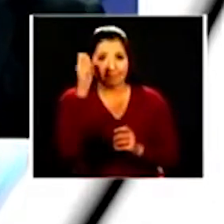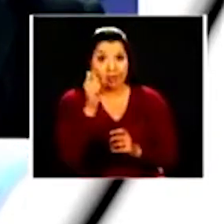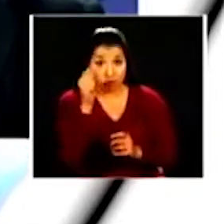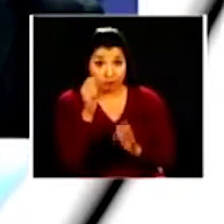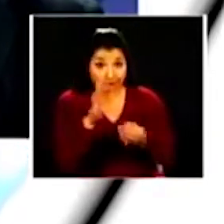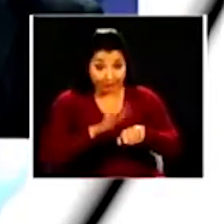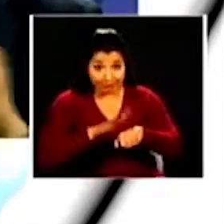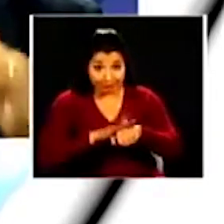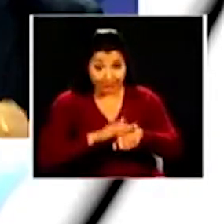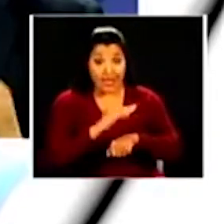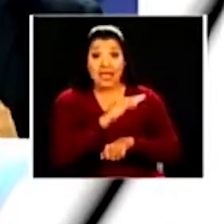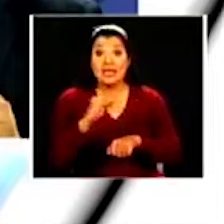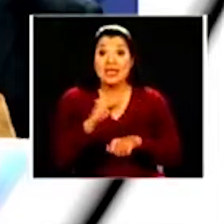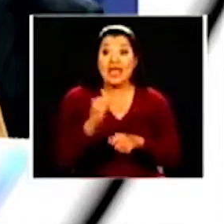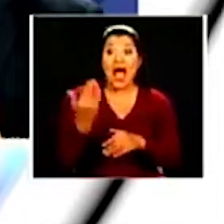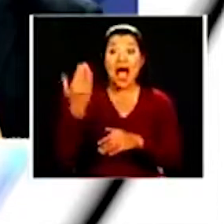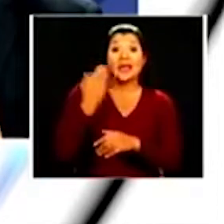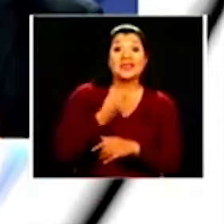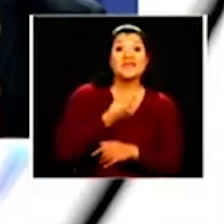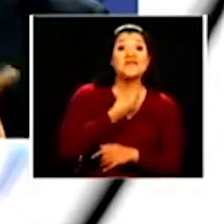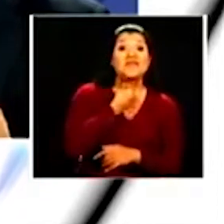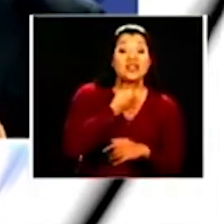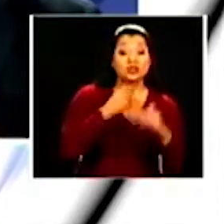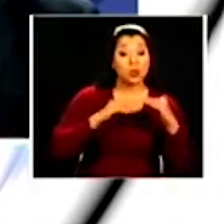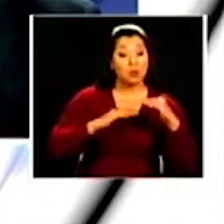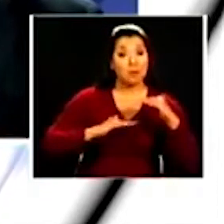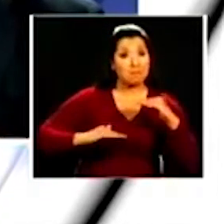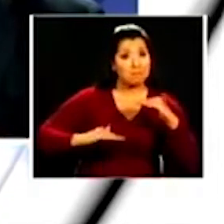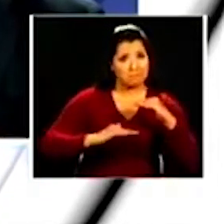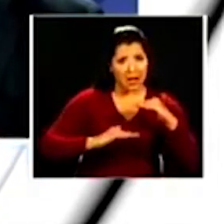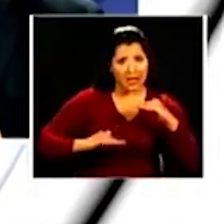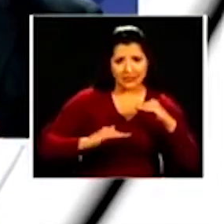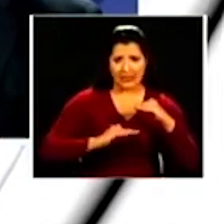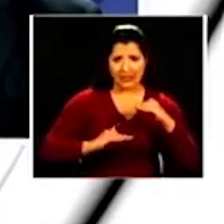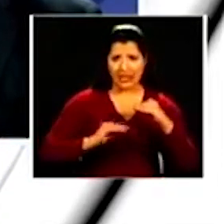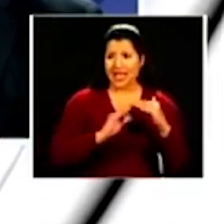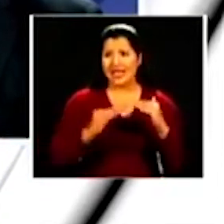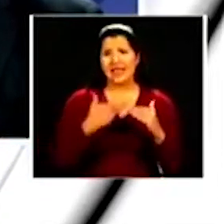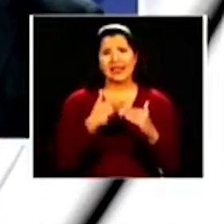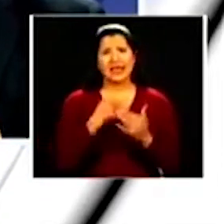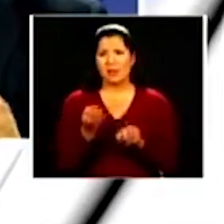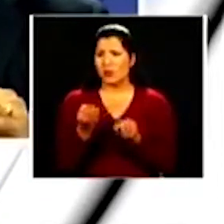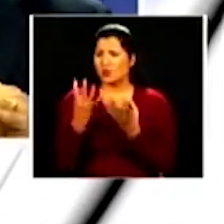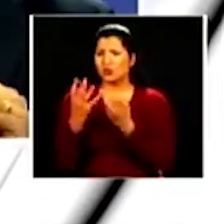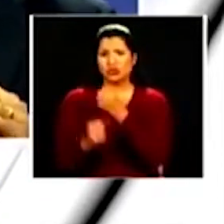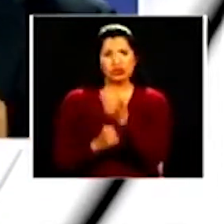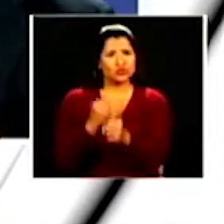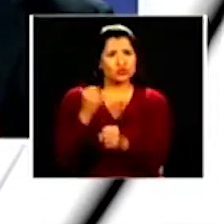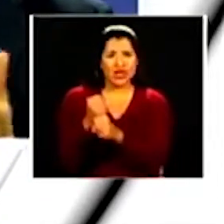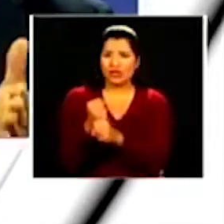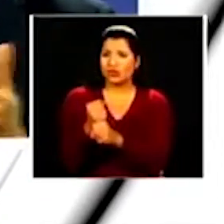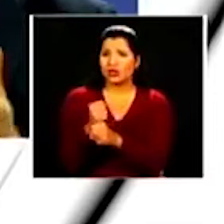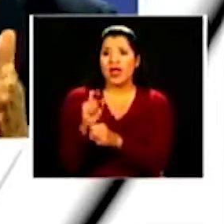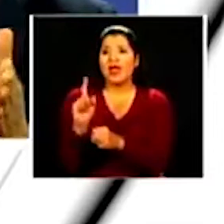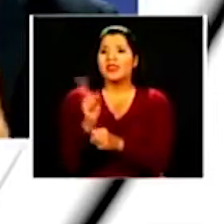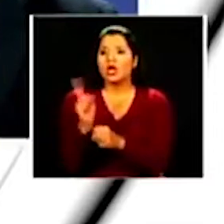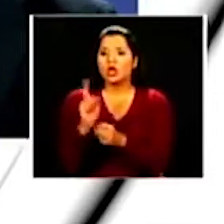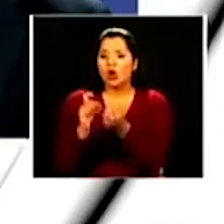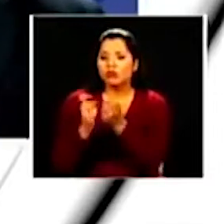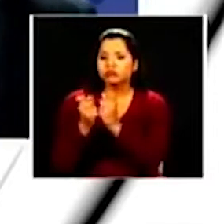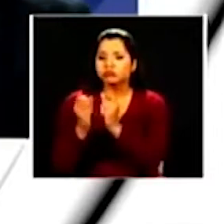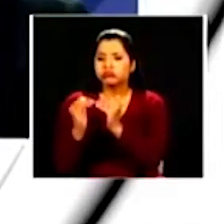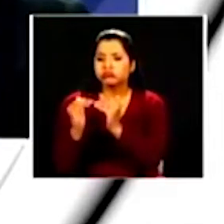como la inflación estaba baja y había varios años de no tener una actualización del monto de la pensión, se hizo un esfuerzo para pasarlas de